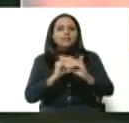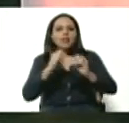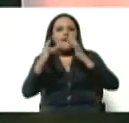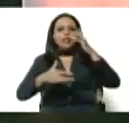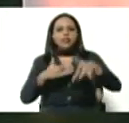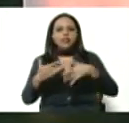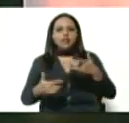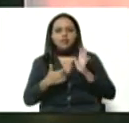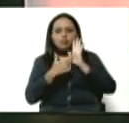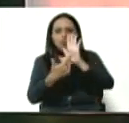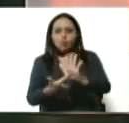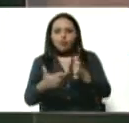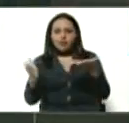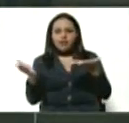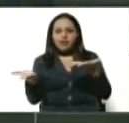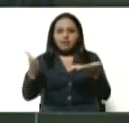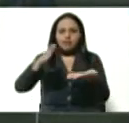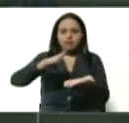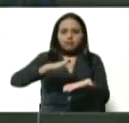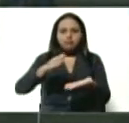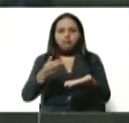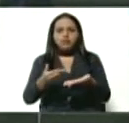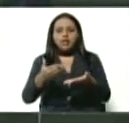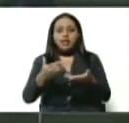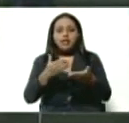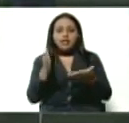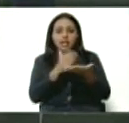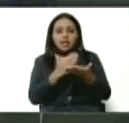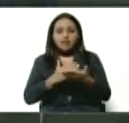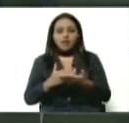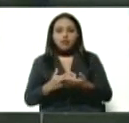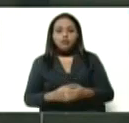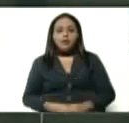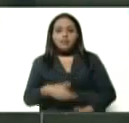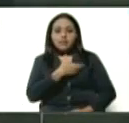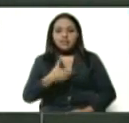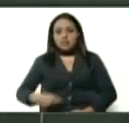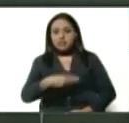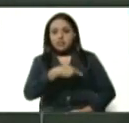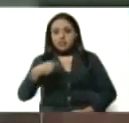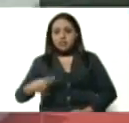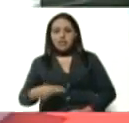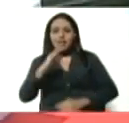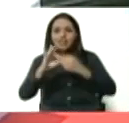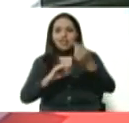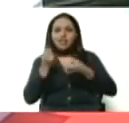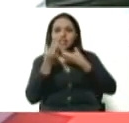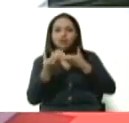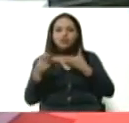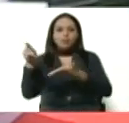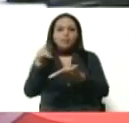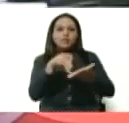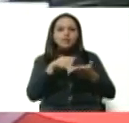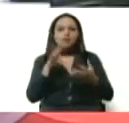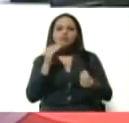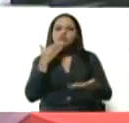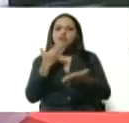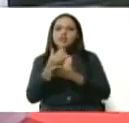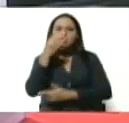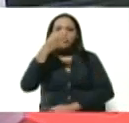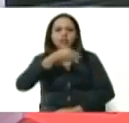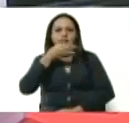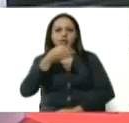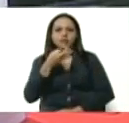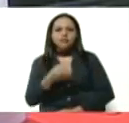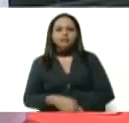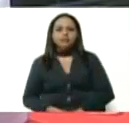de la presentación del libro Xi Jinping, tres discursos. Por su amable atención y asistencia, muchas gracias. Muy buenas tardes.